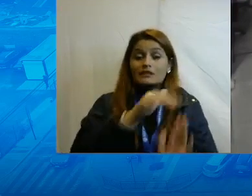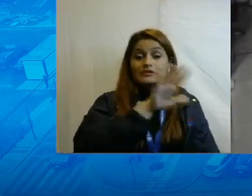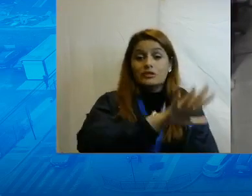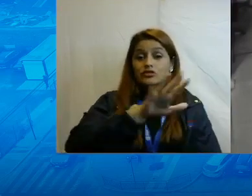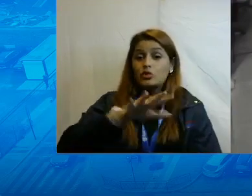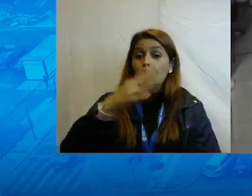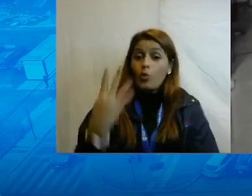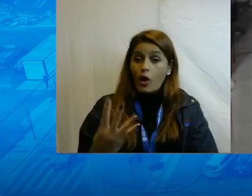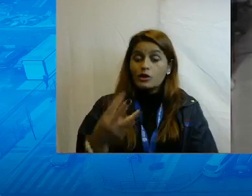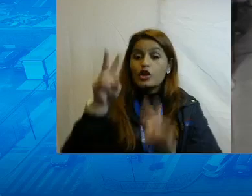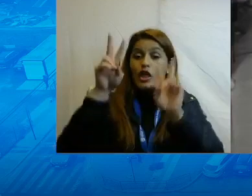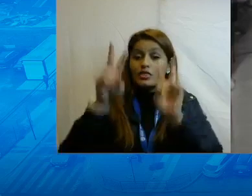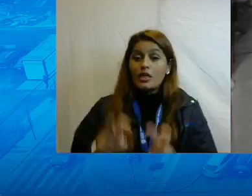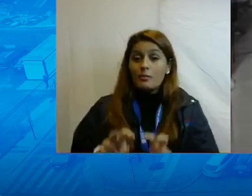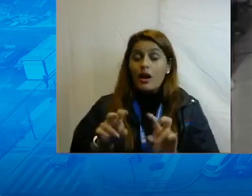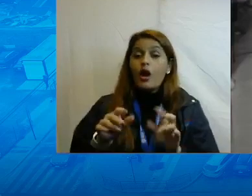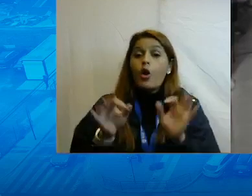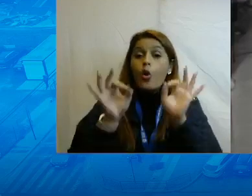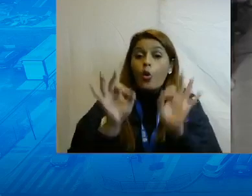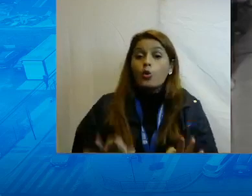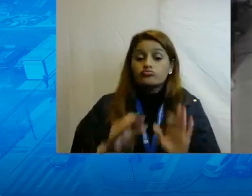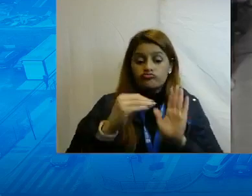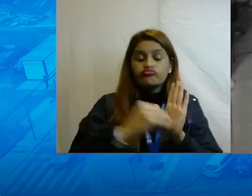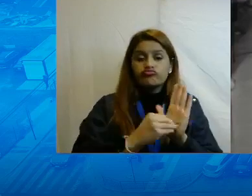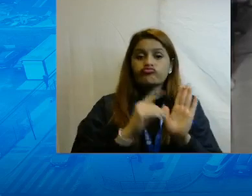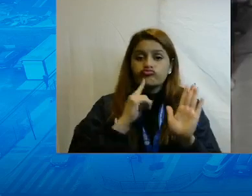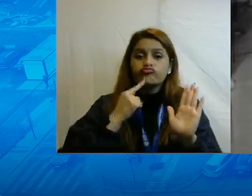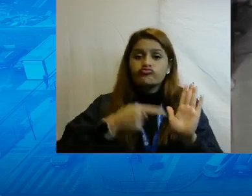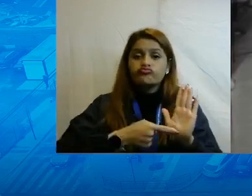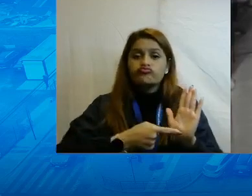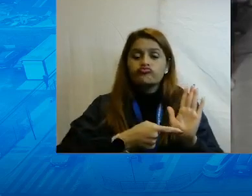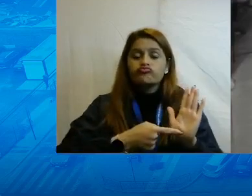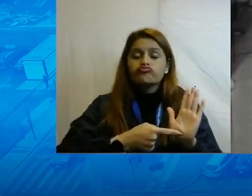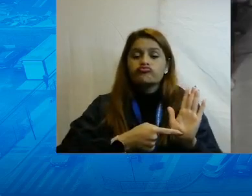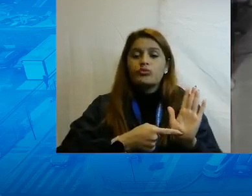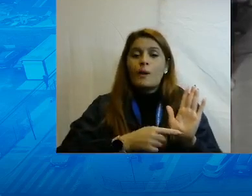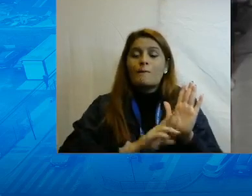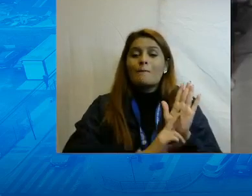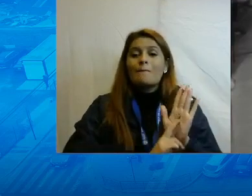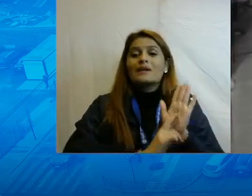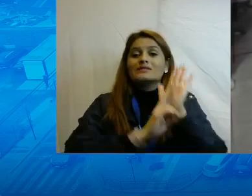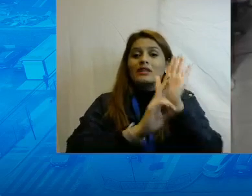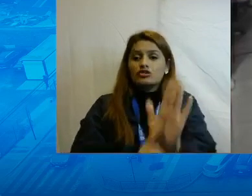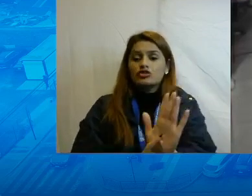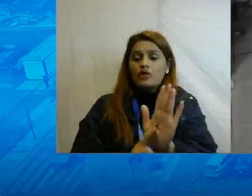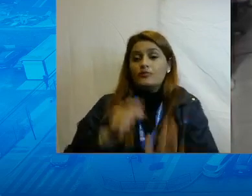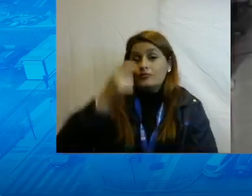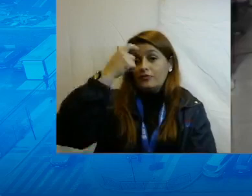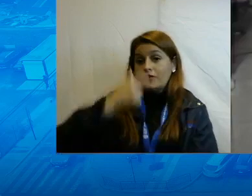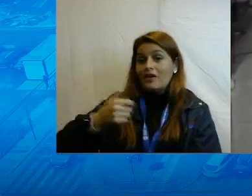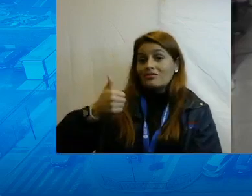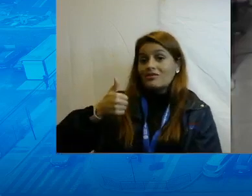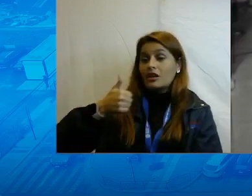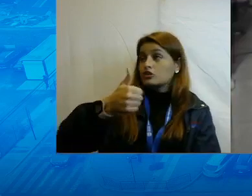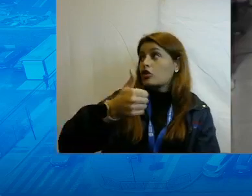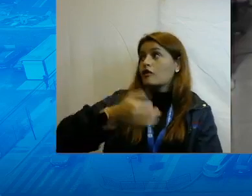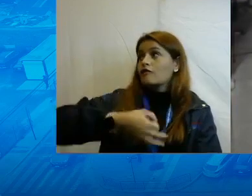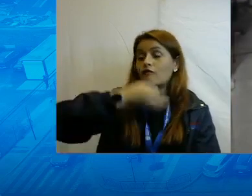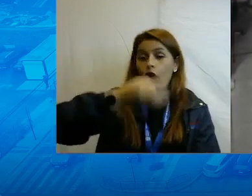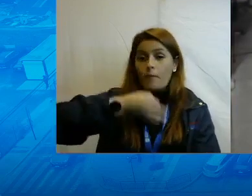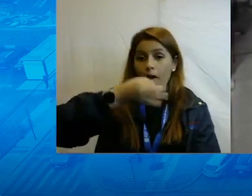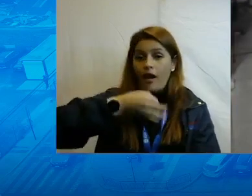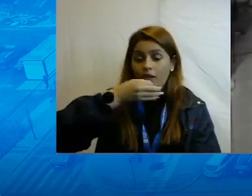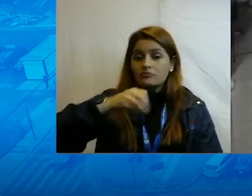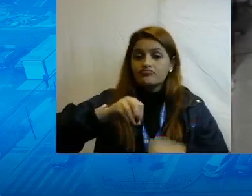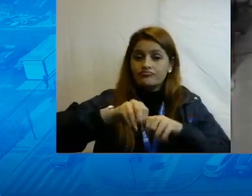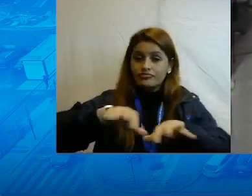hacía mención, justamente está en tabla, en el 5.2, en donde el director va a informar y va a